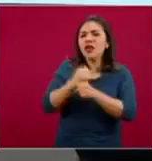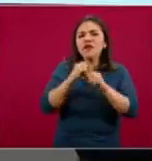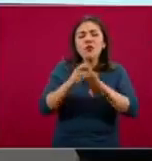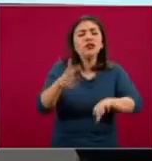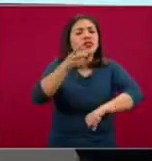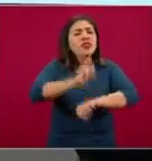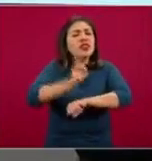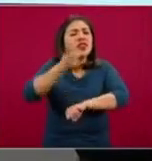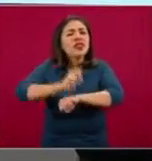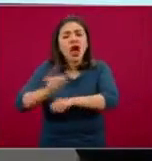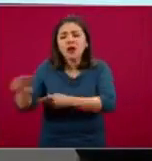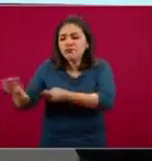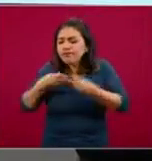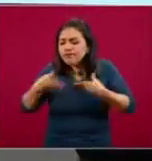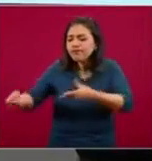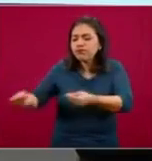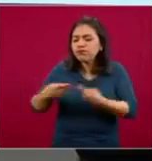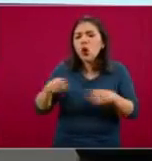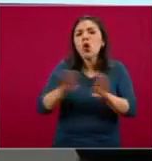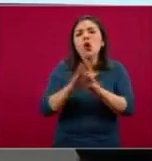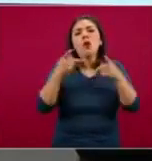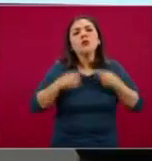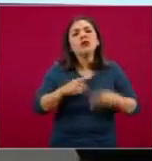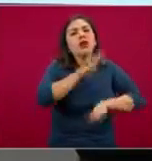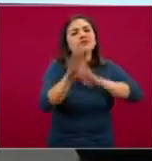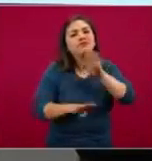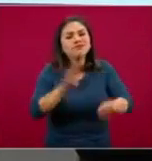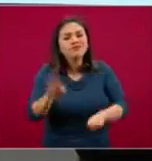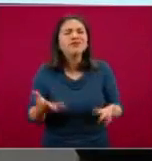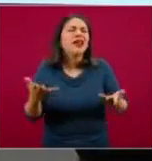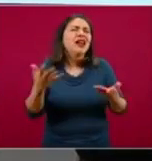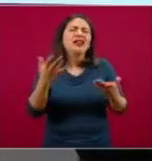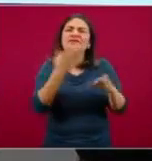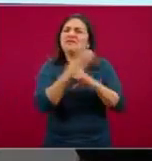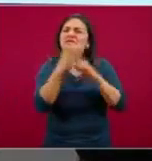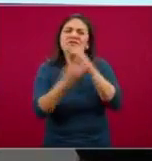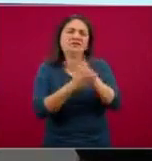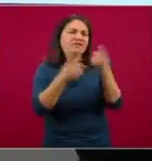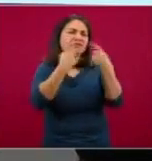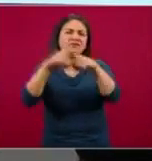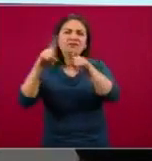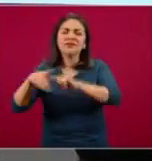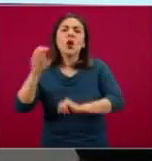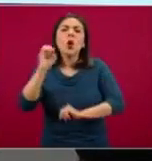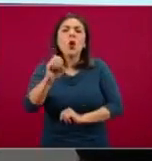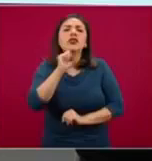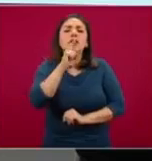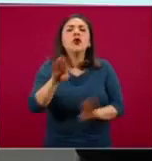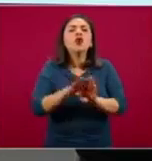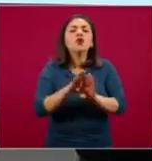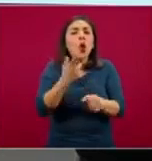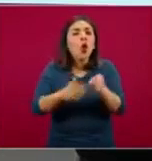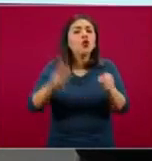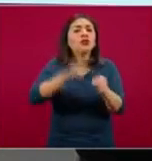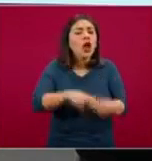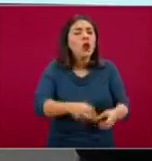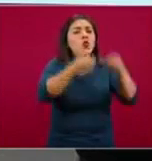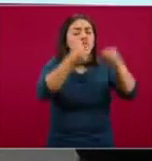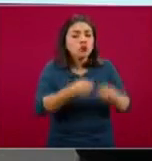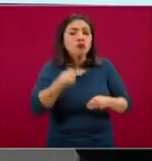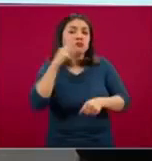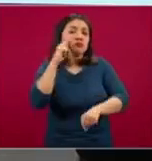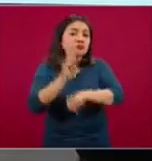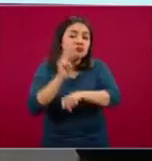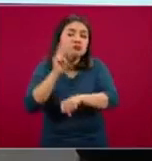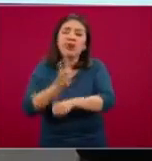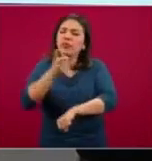los días, la mortalidad, etcétera, así como la ocupación hospitalaria, lo estamos monitoreando todos